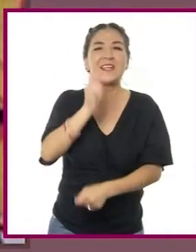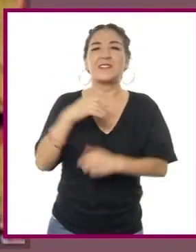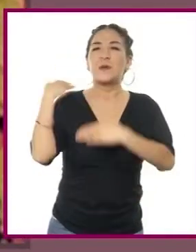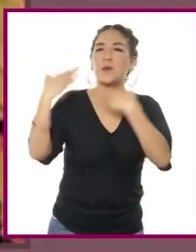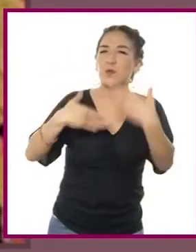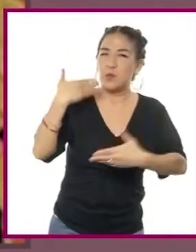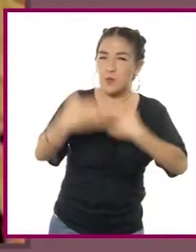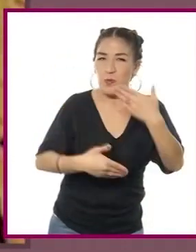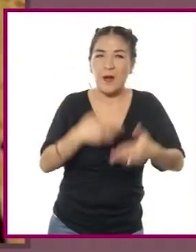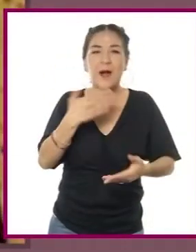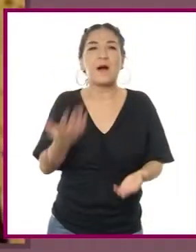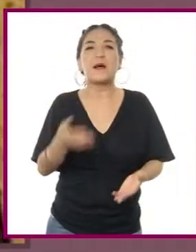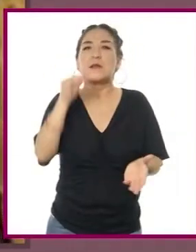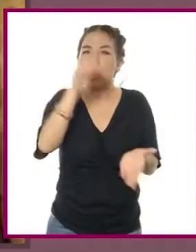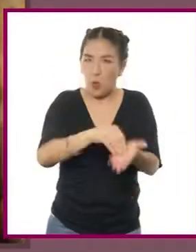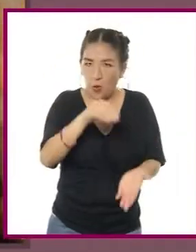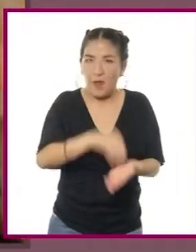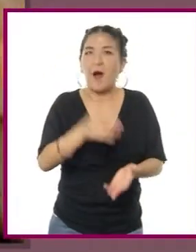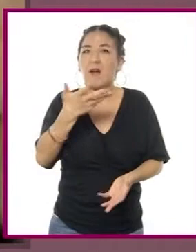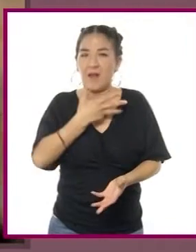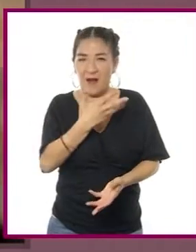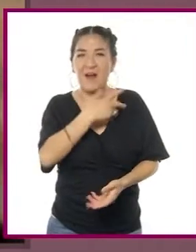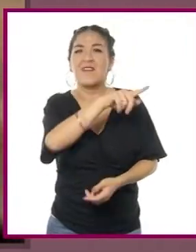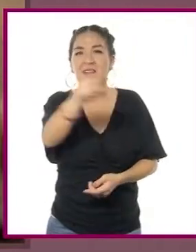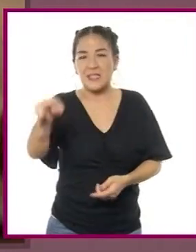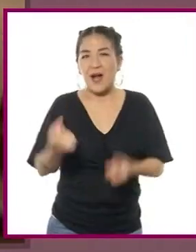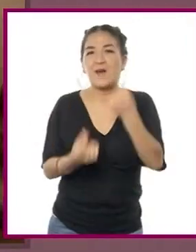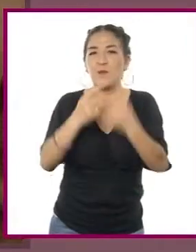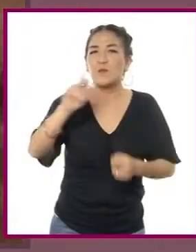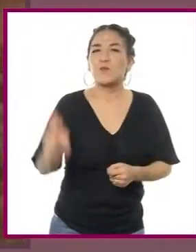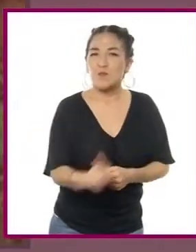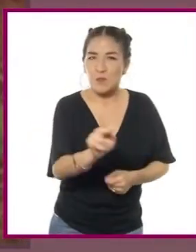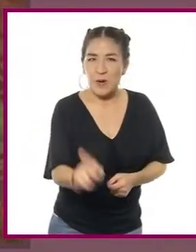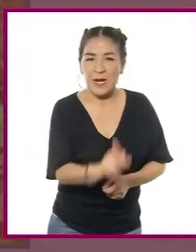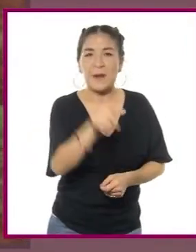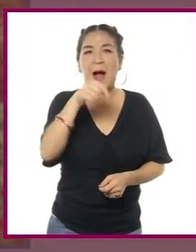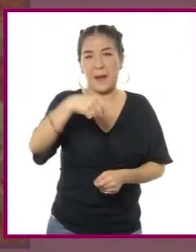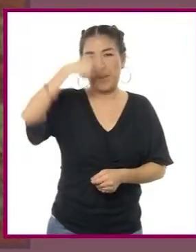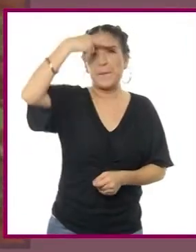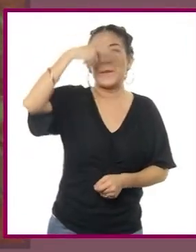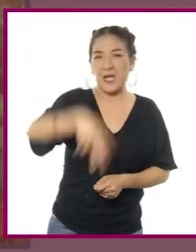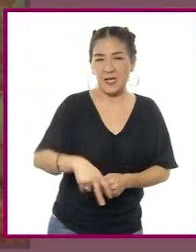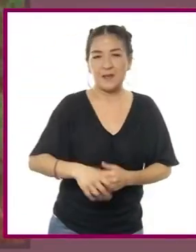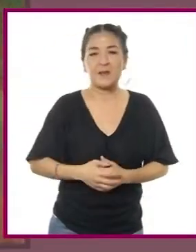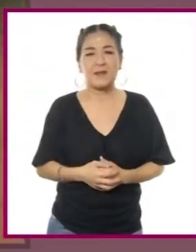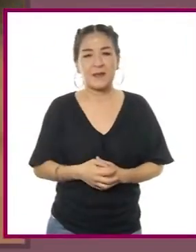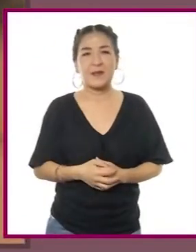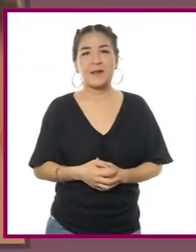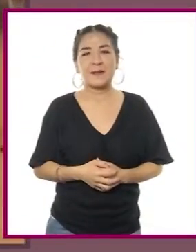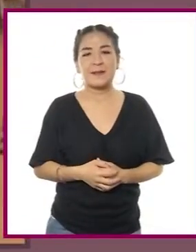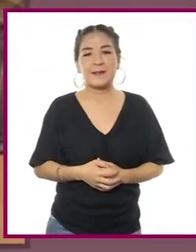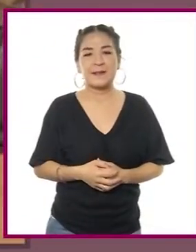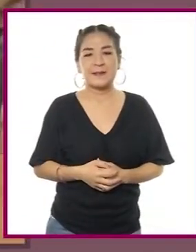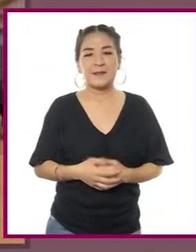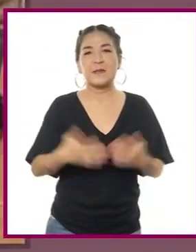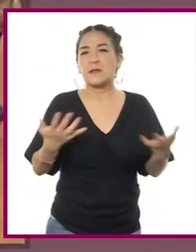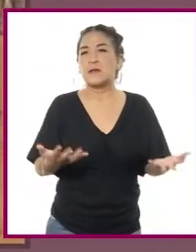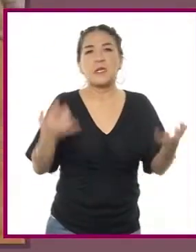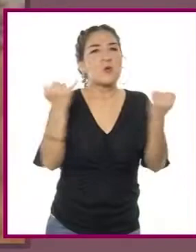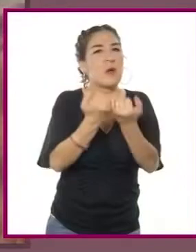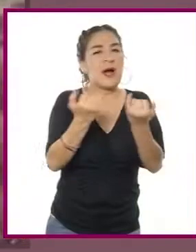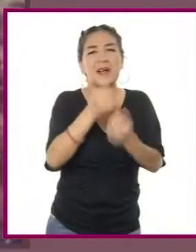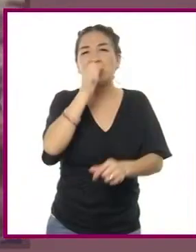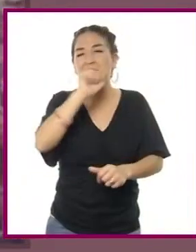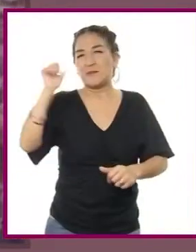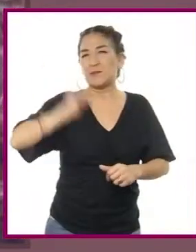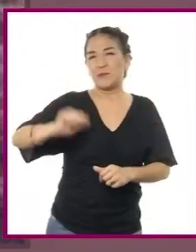agricultura de subsistencia se sigue practicando en muchas partes todavía del mismo modo o casi del mismo modo que se